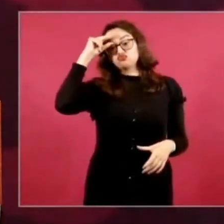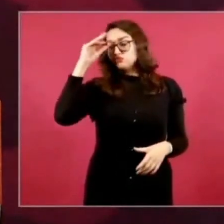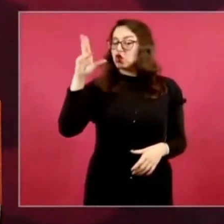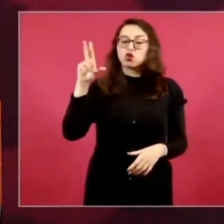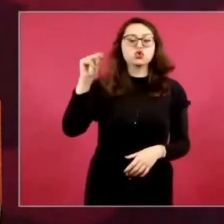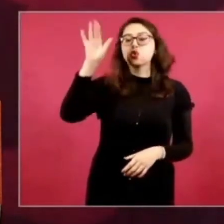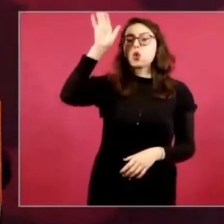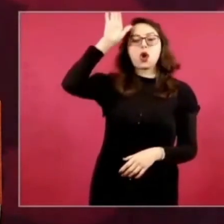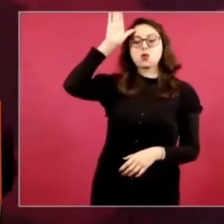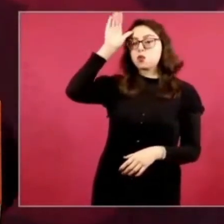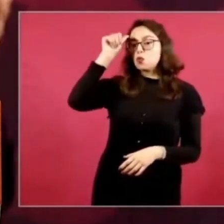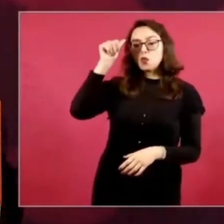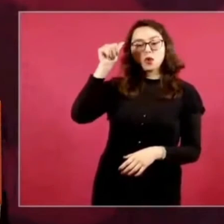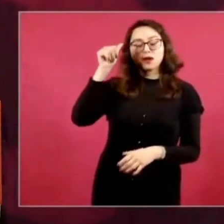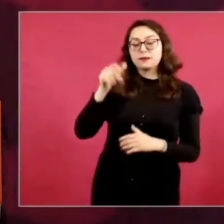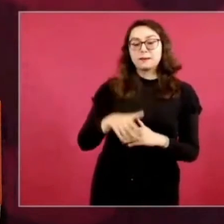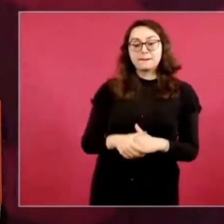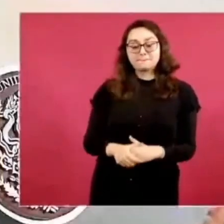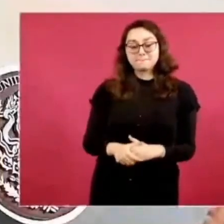Ellos